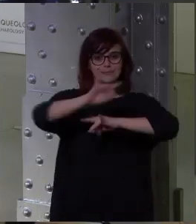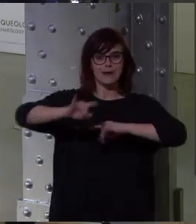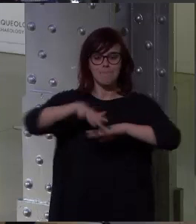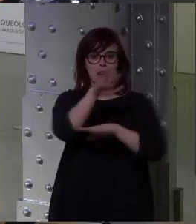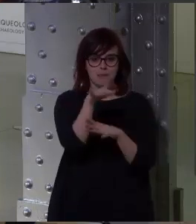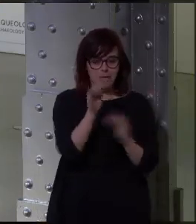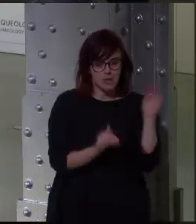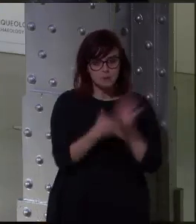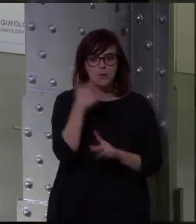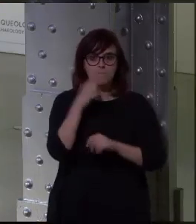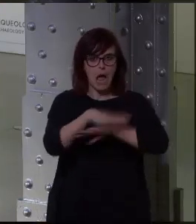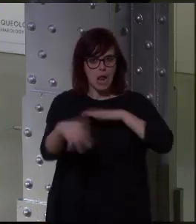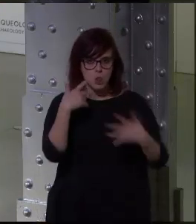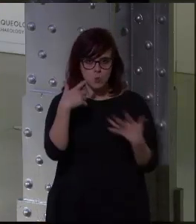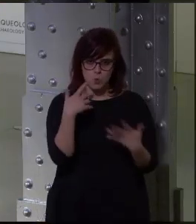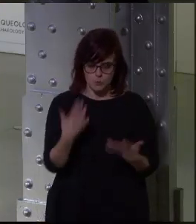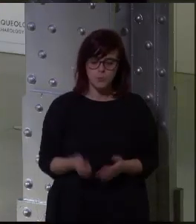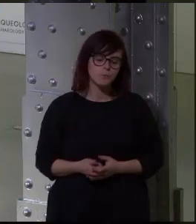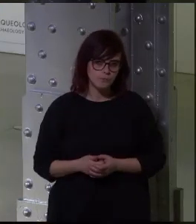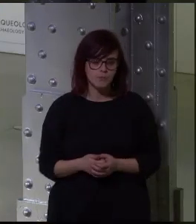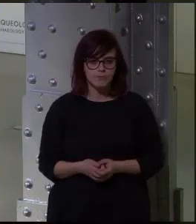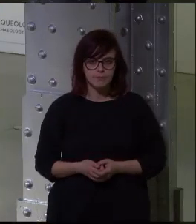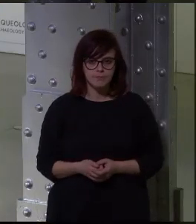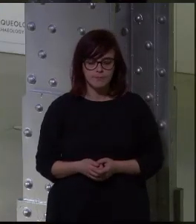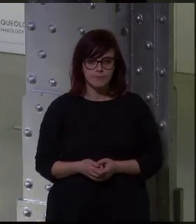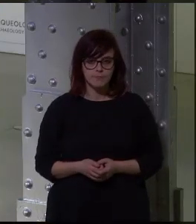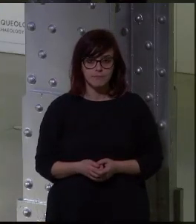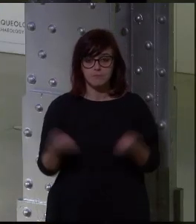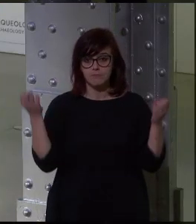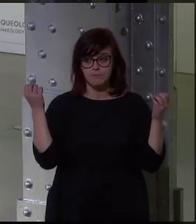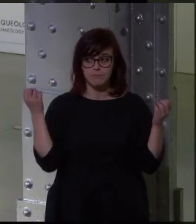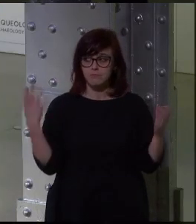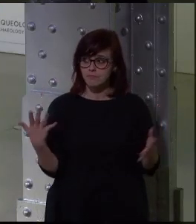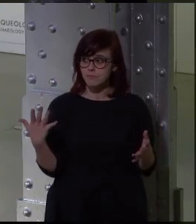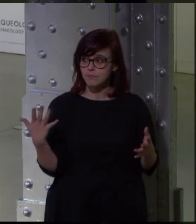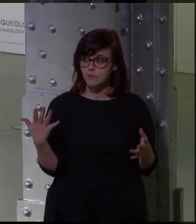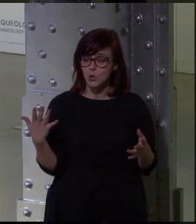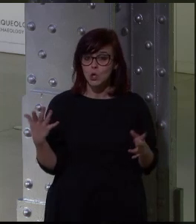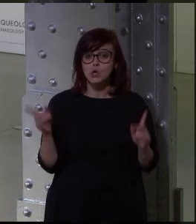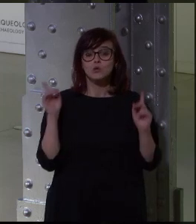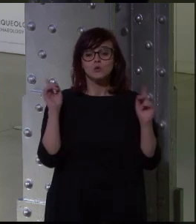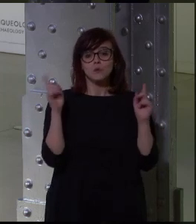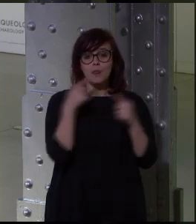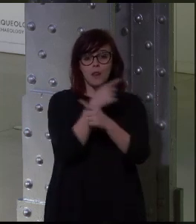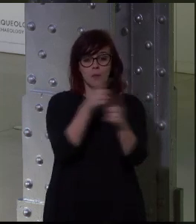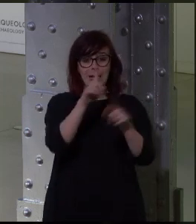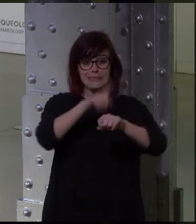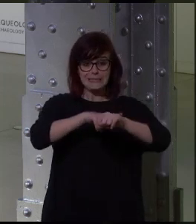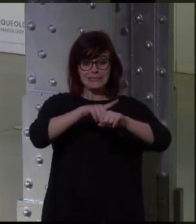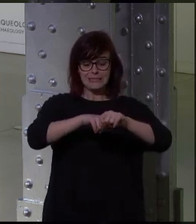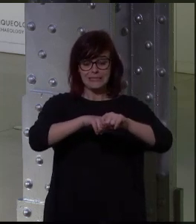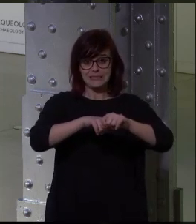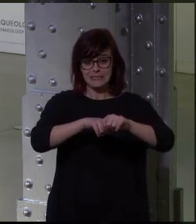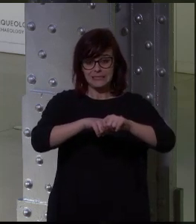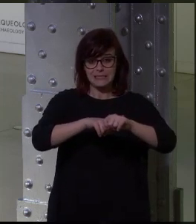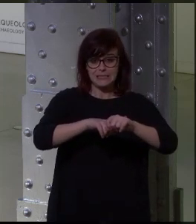tierra, pero en el mar se nota muchísimo. Bueno, yo diría que no hay más ciego que el que no quiere